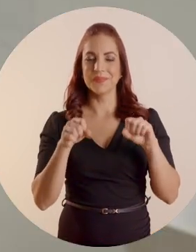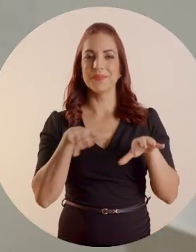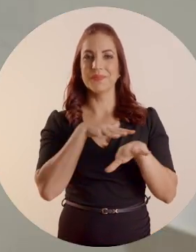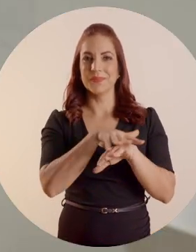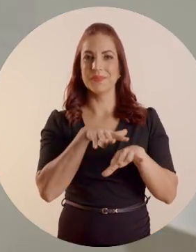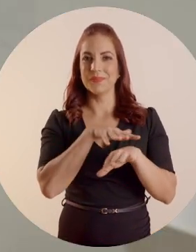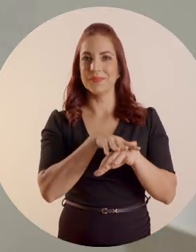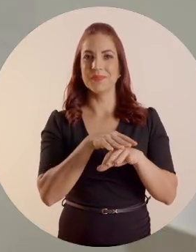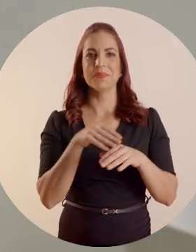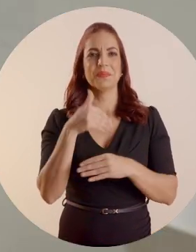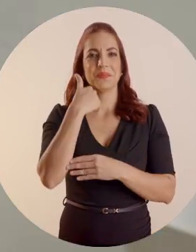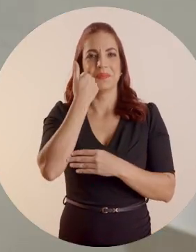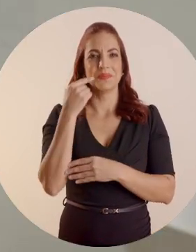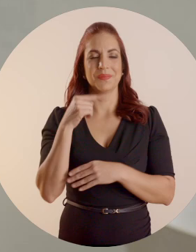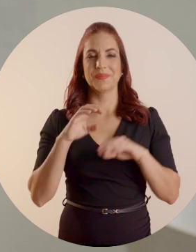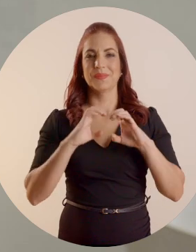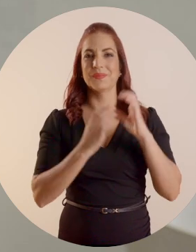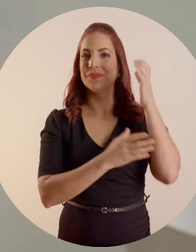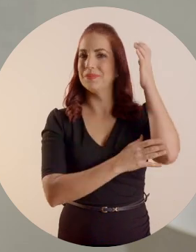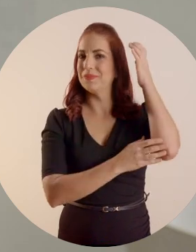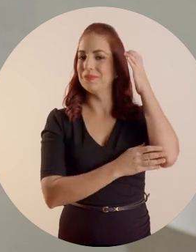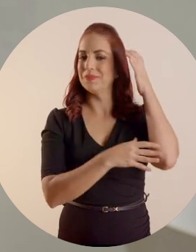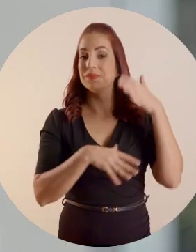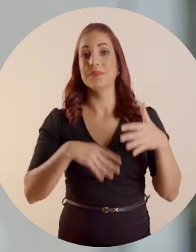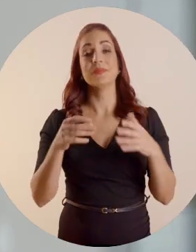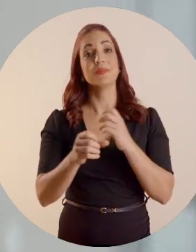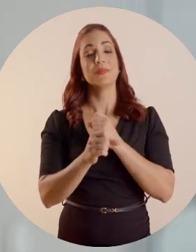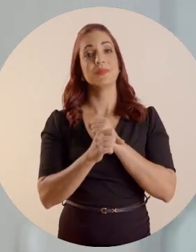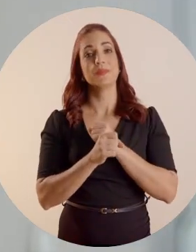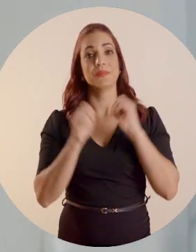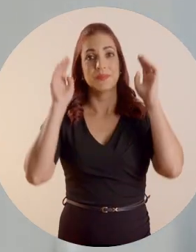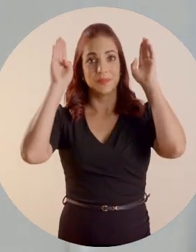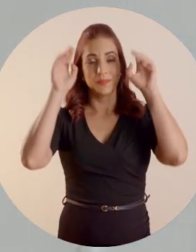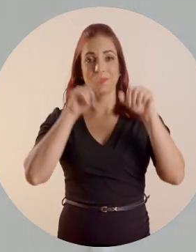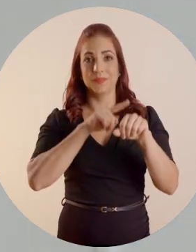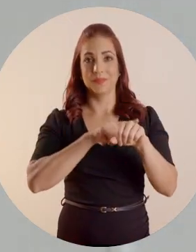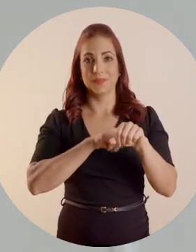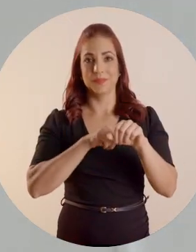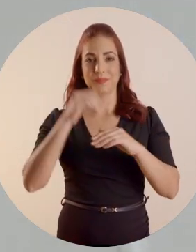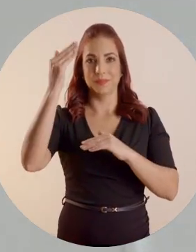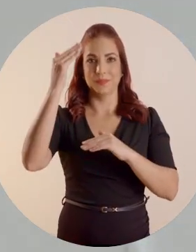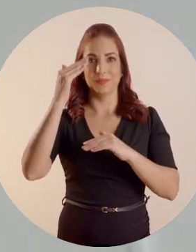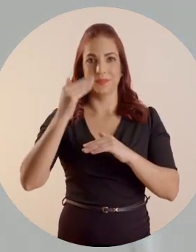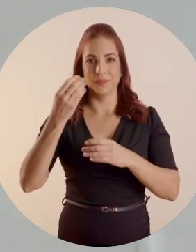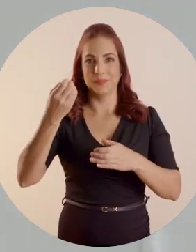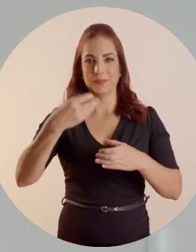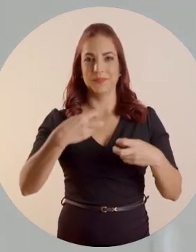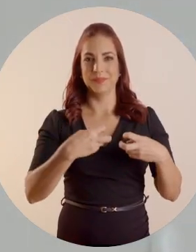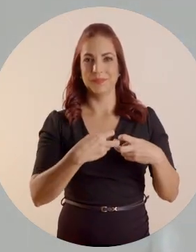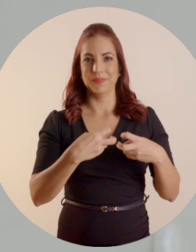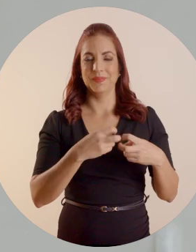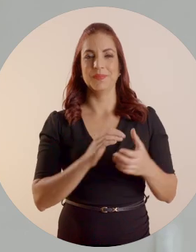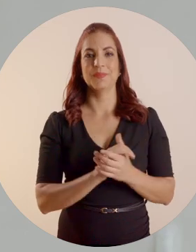podrás realizar reparaciones simples de tus equipos celulares fuera de garantía, ahorrando tiempo y reduciendo